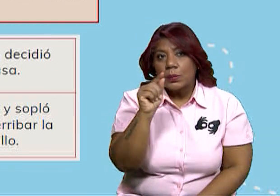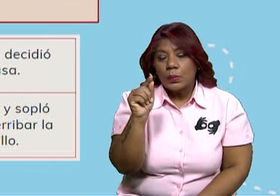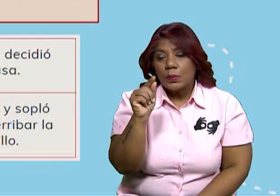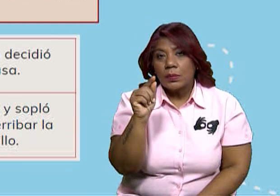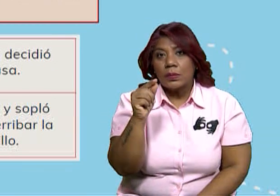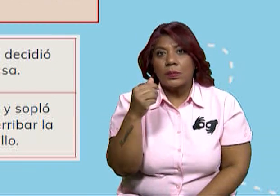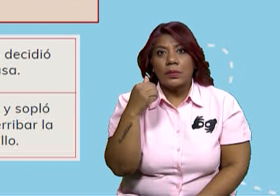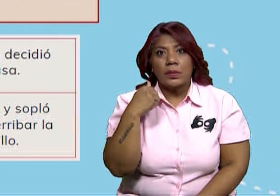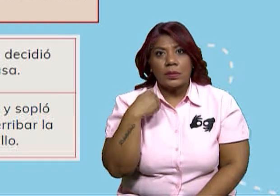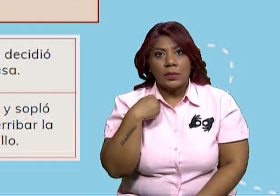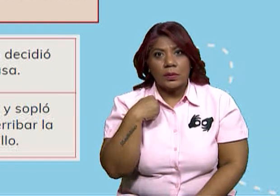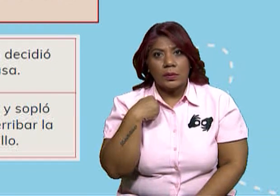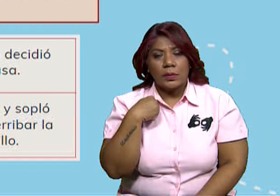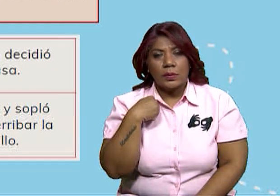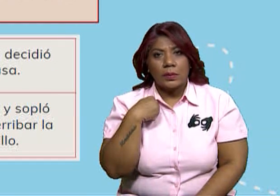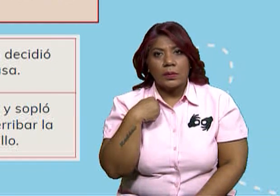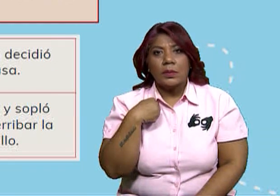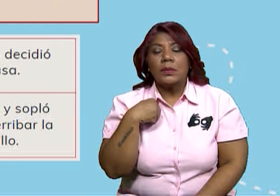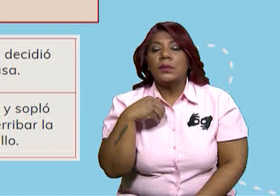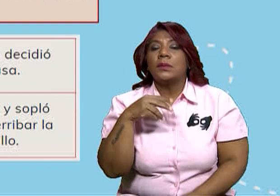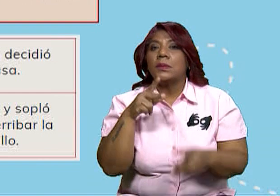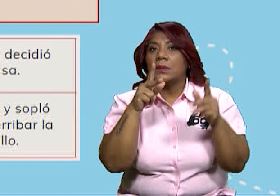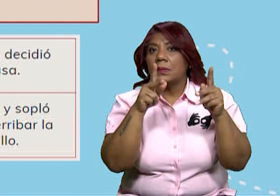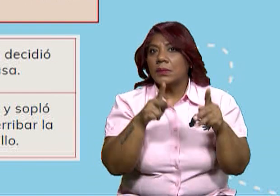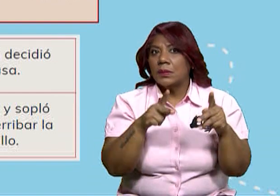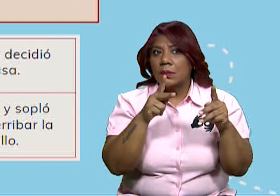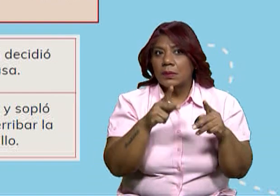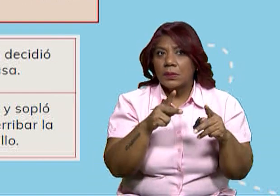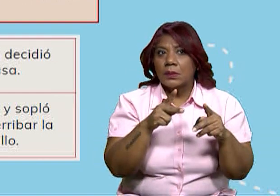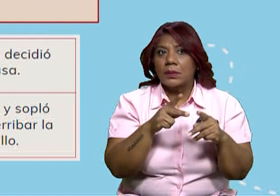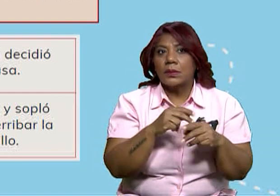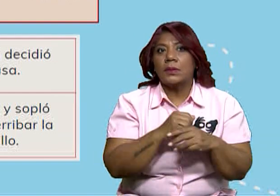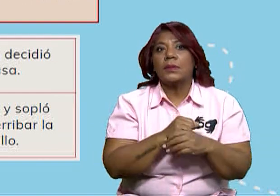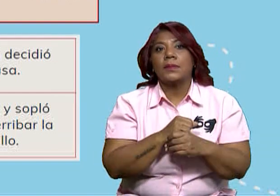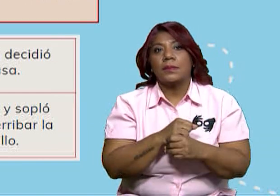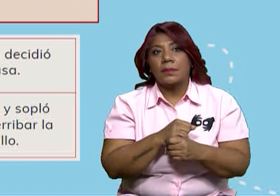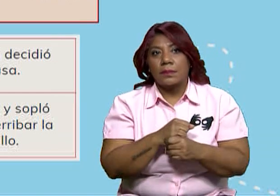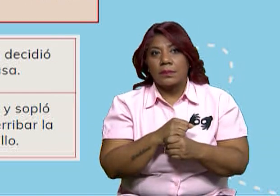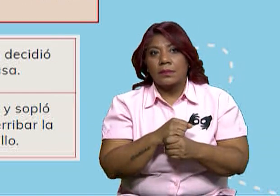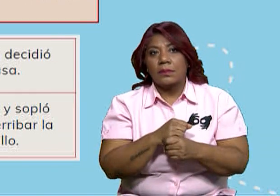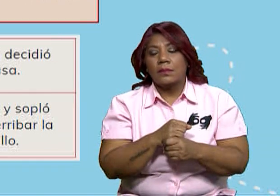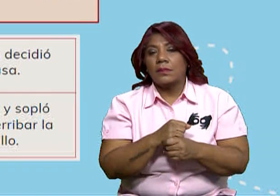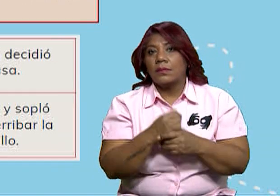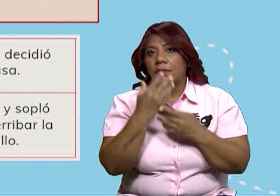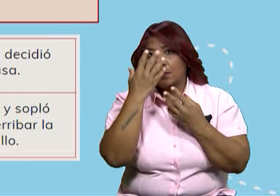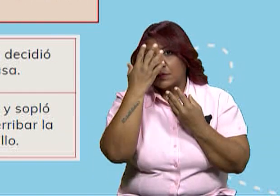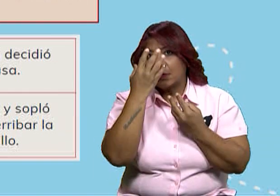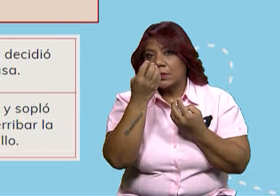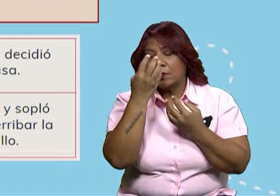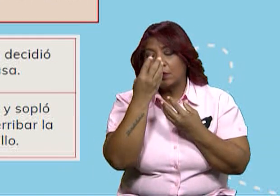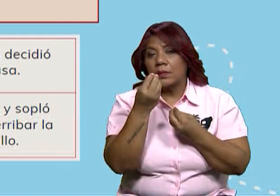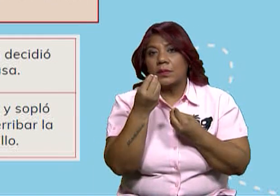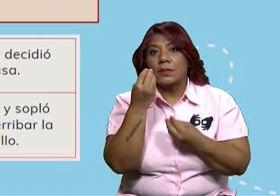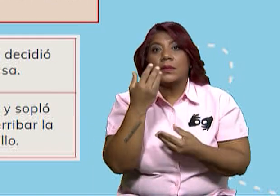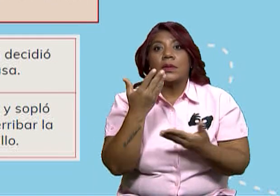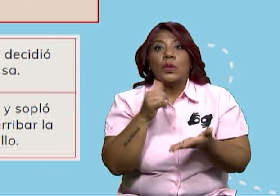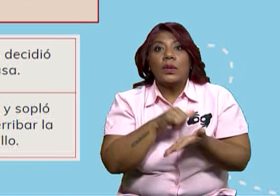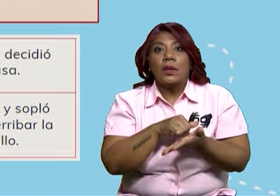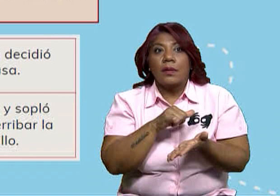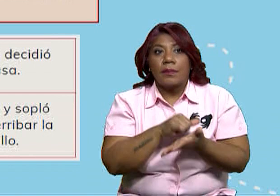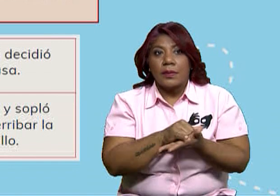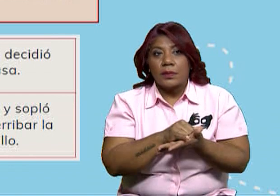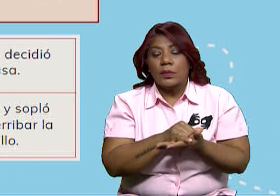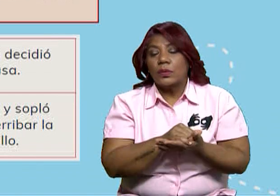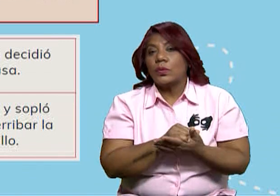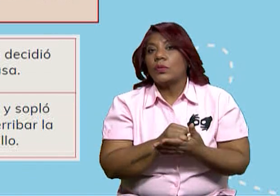cerditos. Tiene unos personajes, vas a subrayar. Informa acerca de los sucesos cotidianos. El texto sirve